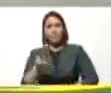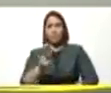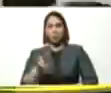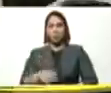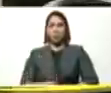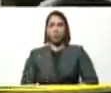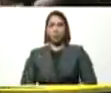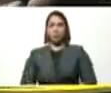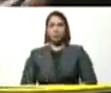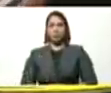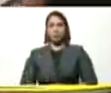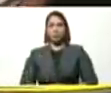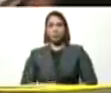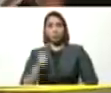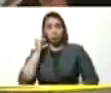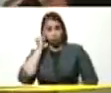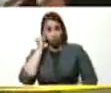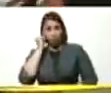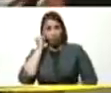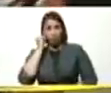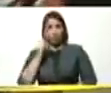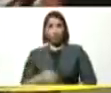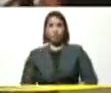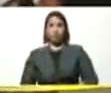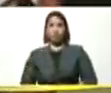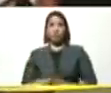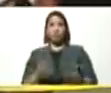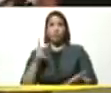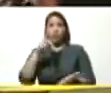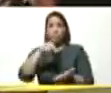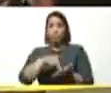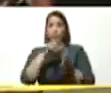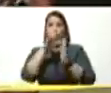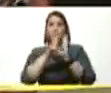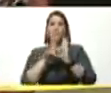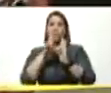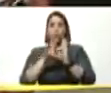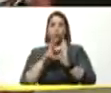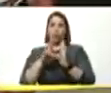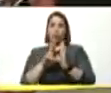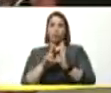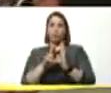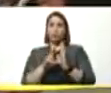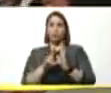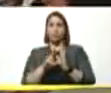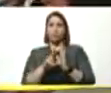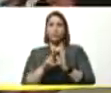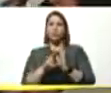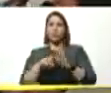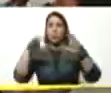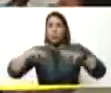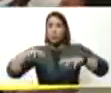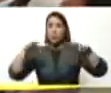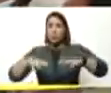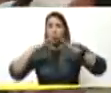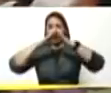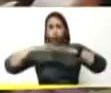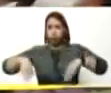esta muchacha que cuando llegó al refugio, cuando fue la vaguada,